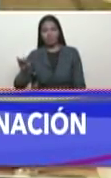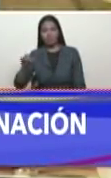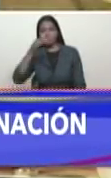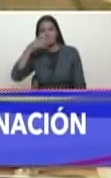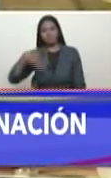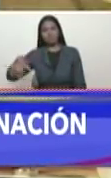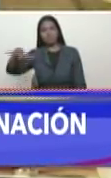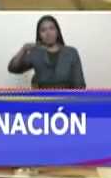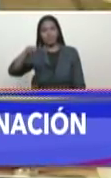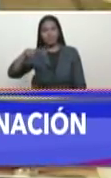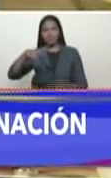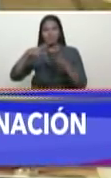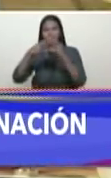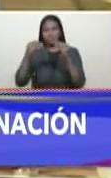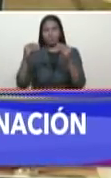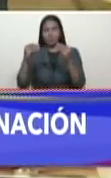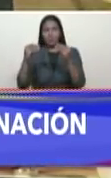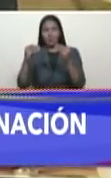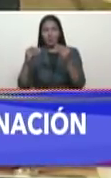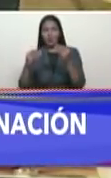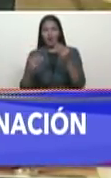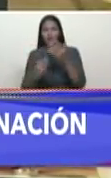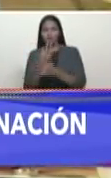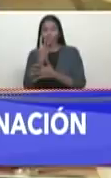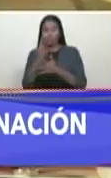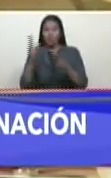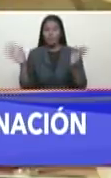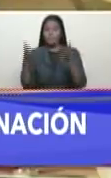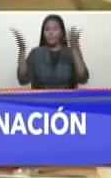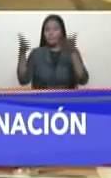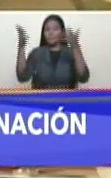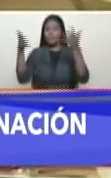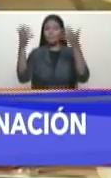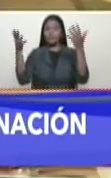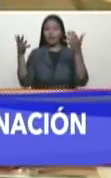en función de la prosperidad económica